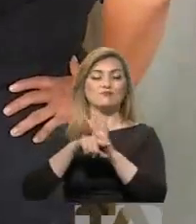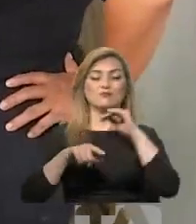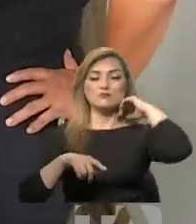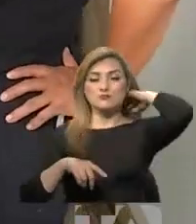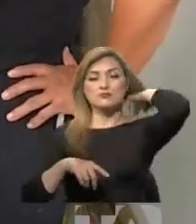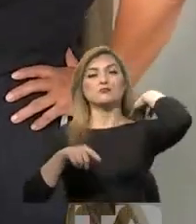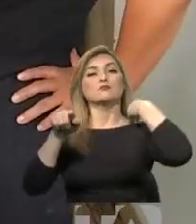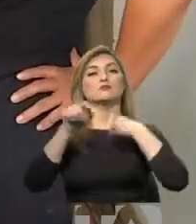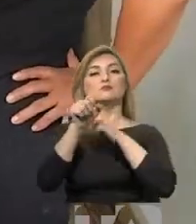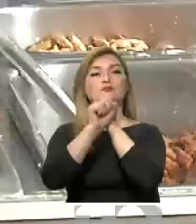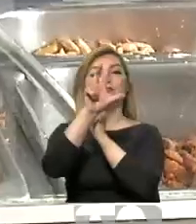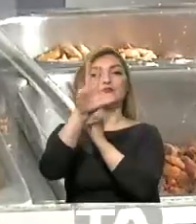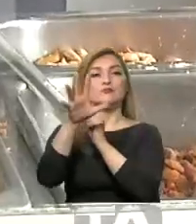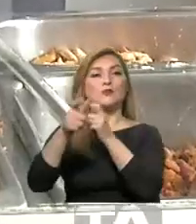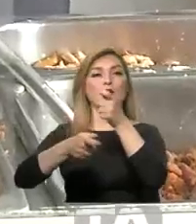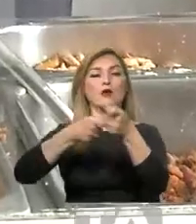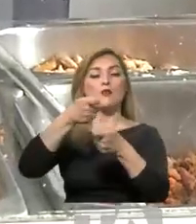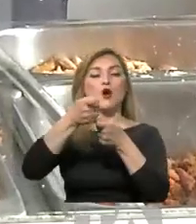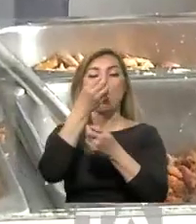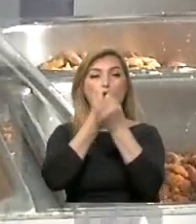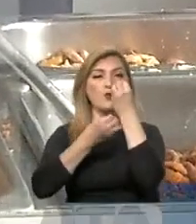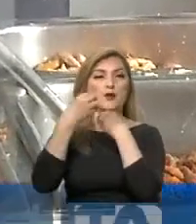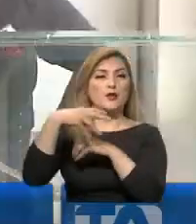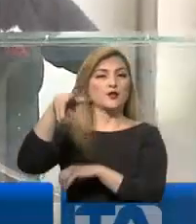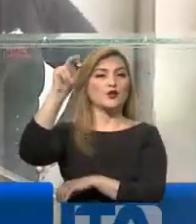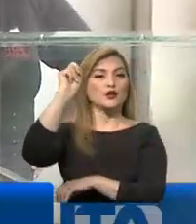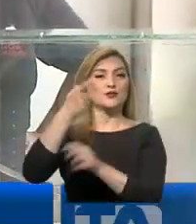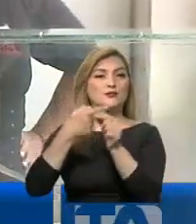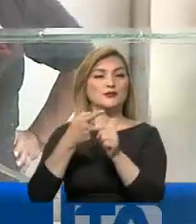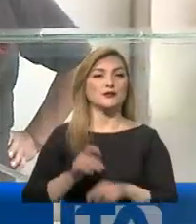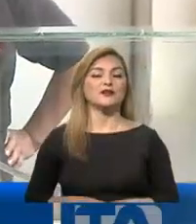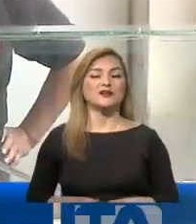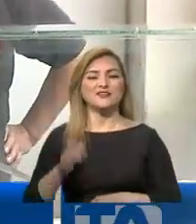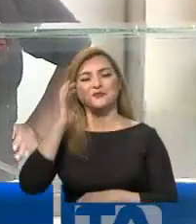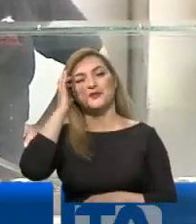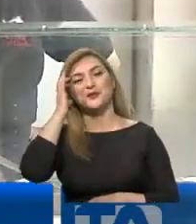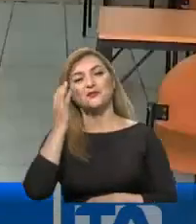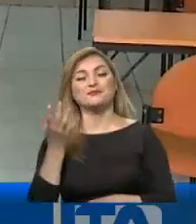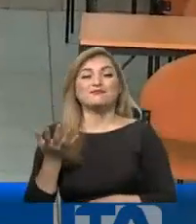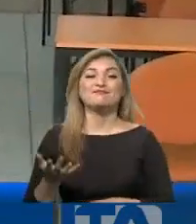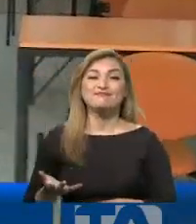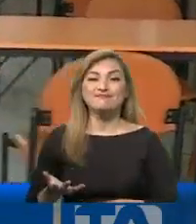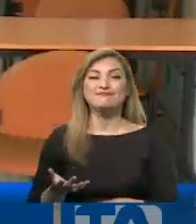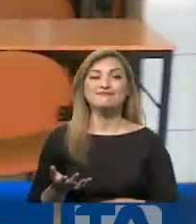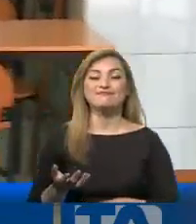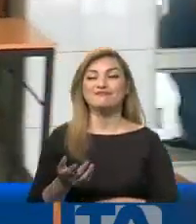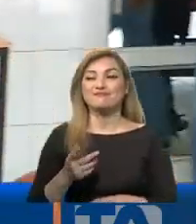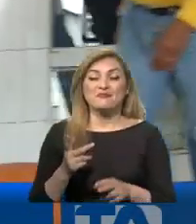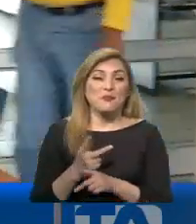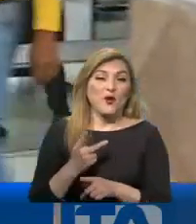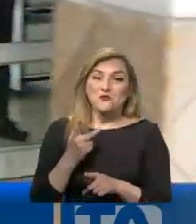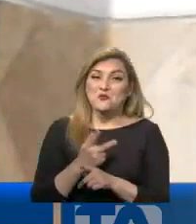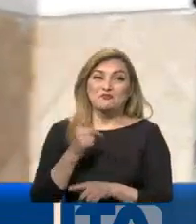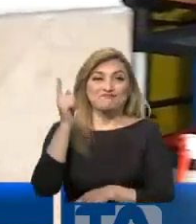Blanquita lleva 35 años vendiendo comida típica en el norte de Quito. Sin embargo, está muy preocupada porque asegura que cada vez se le hace